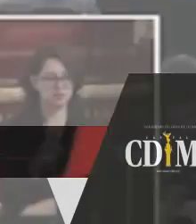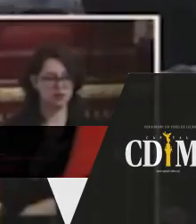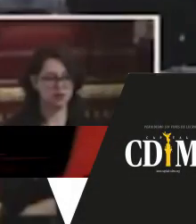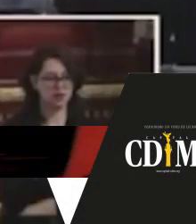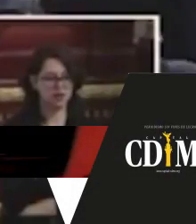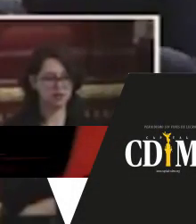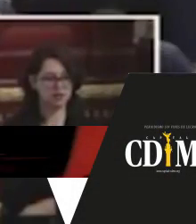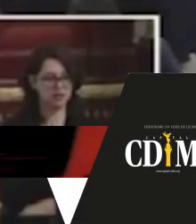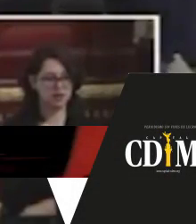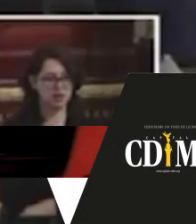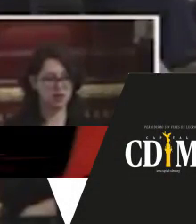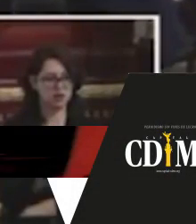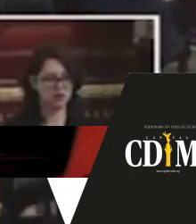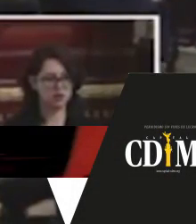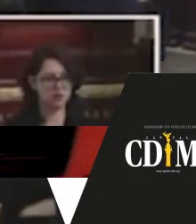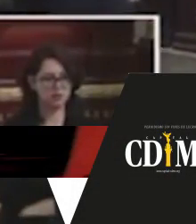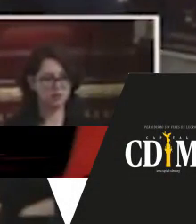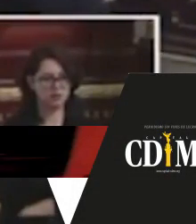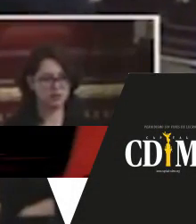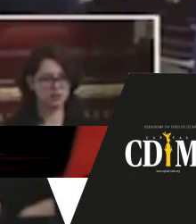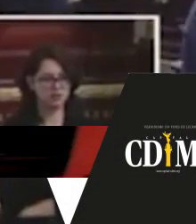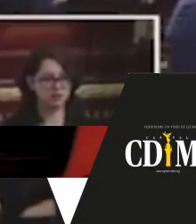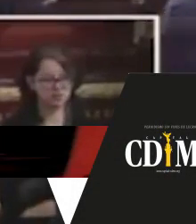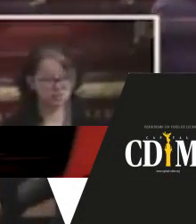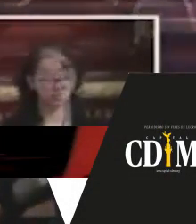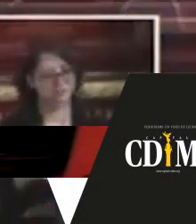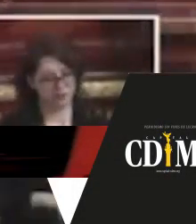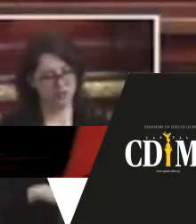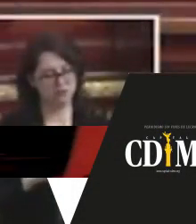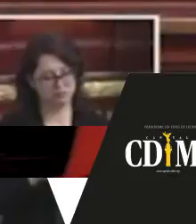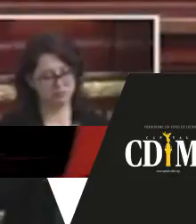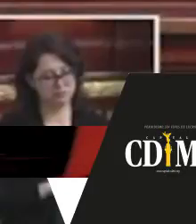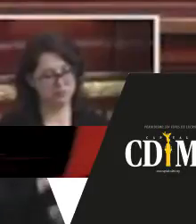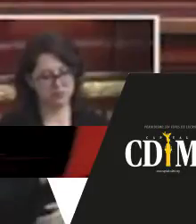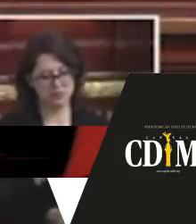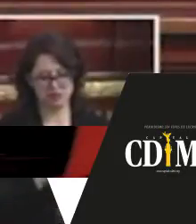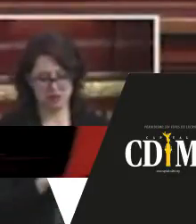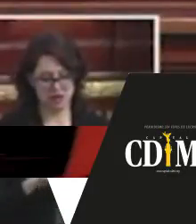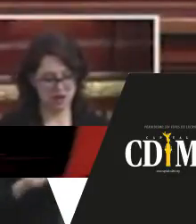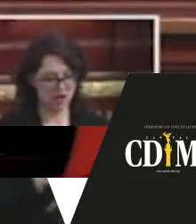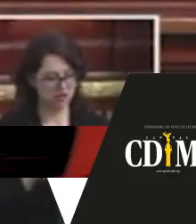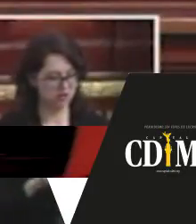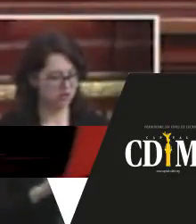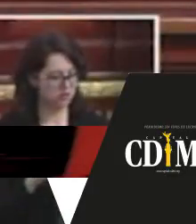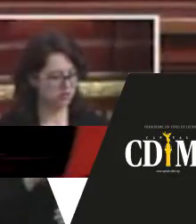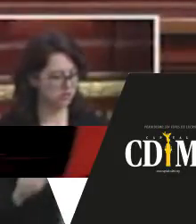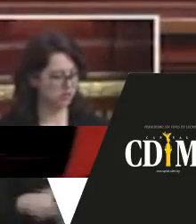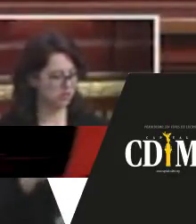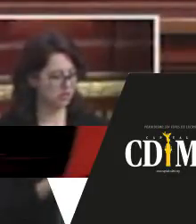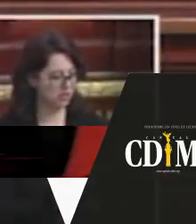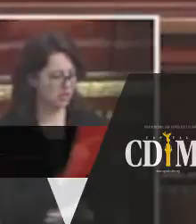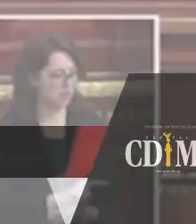A pesar de que el jefe de gobierno de la Ciudad de México, Miguel Ángel Mancera, atendió las demandas de los vecinos de Coyoacán al cancelar el proyecto